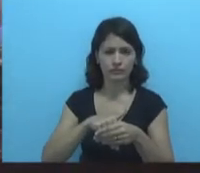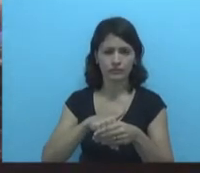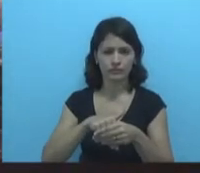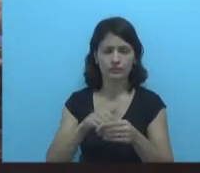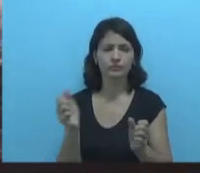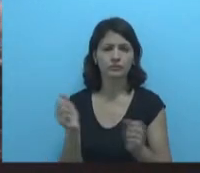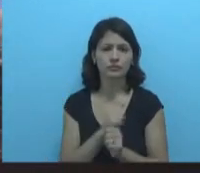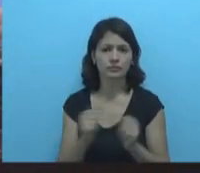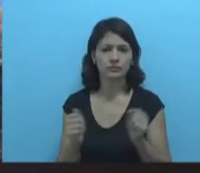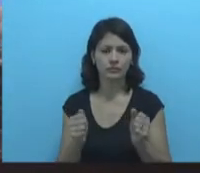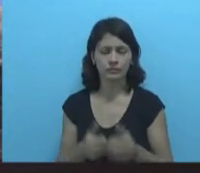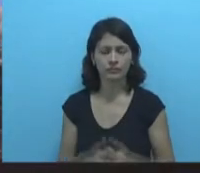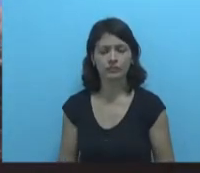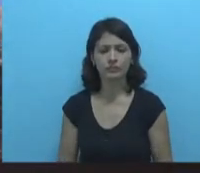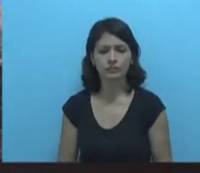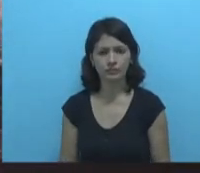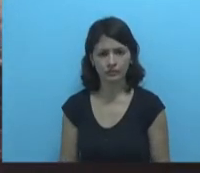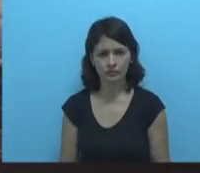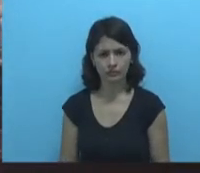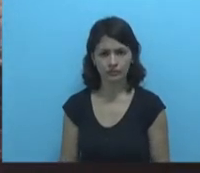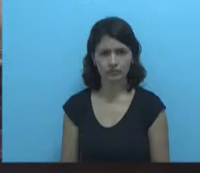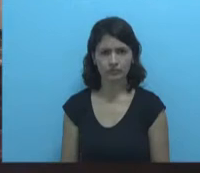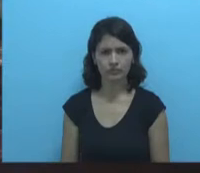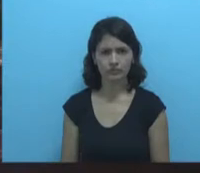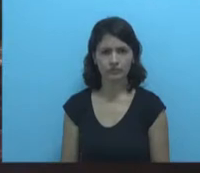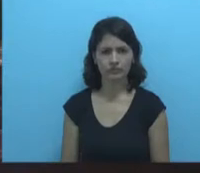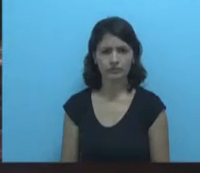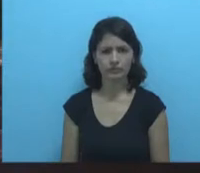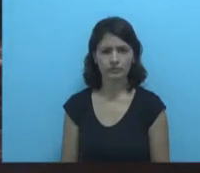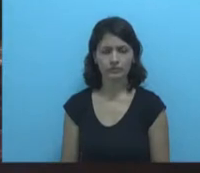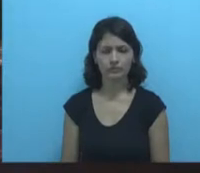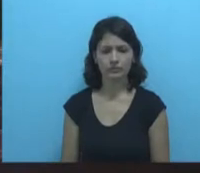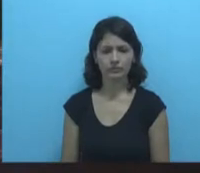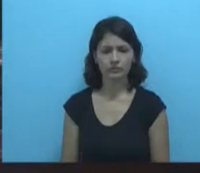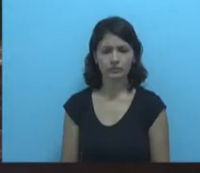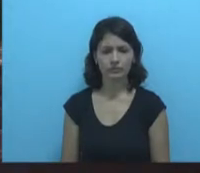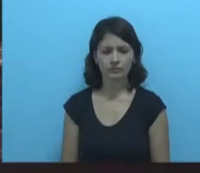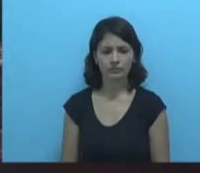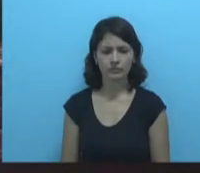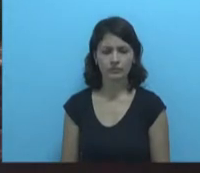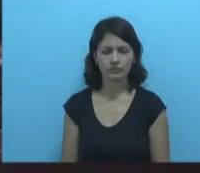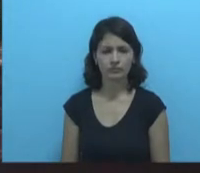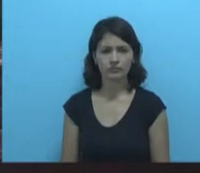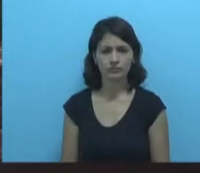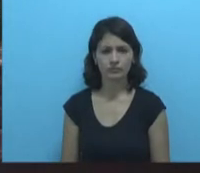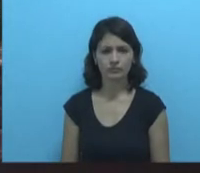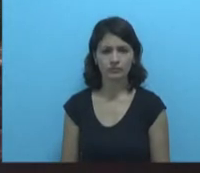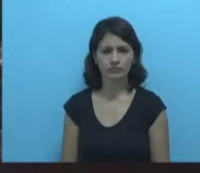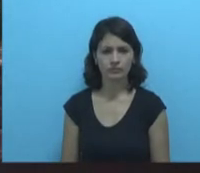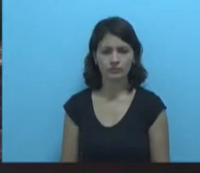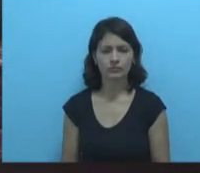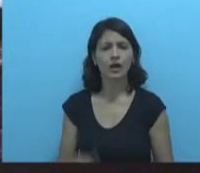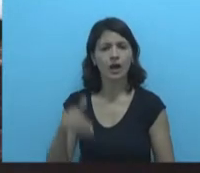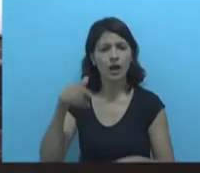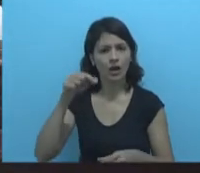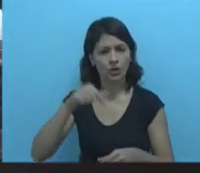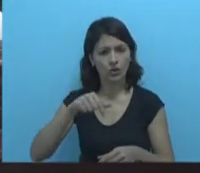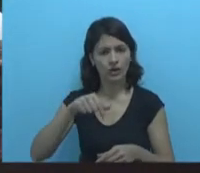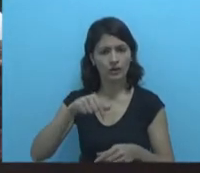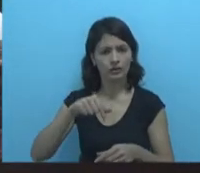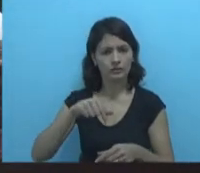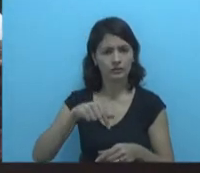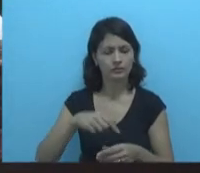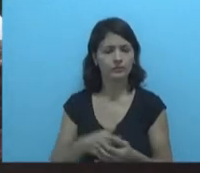comunicación aprobado. Quedó acordada el resto de... Corresponde ahora poner a